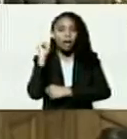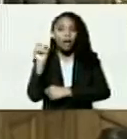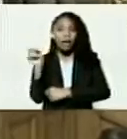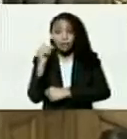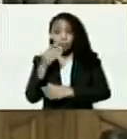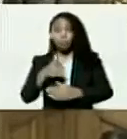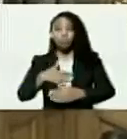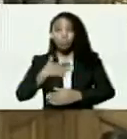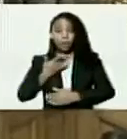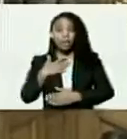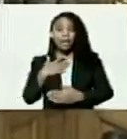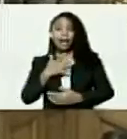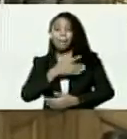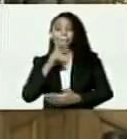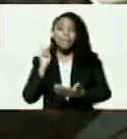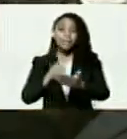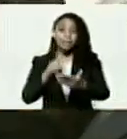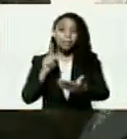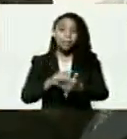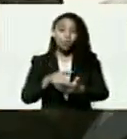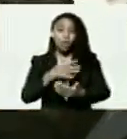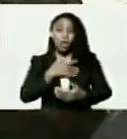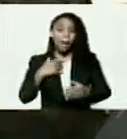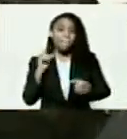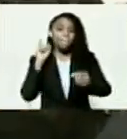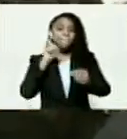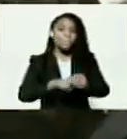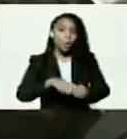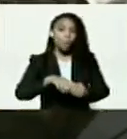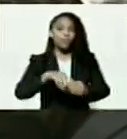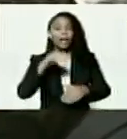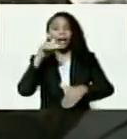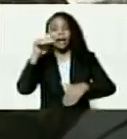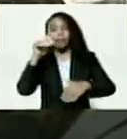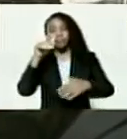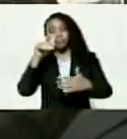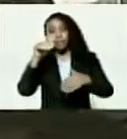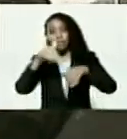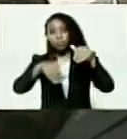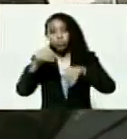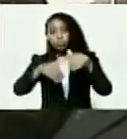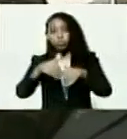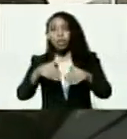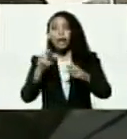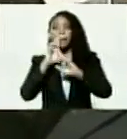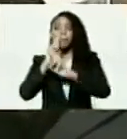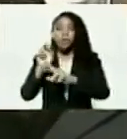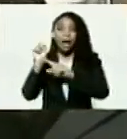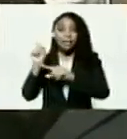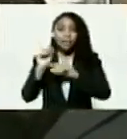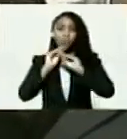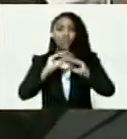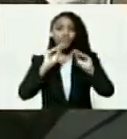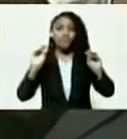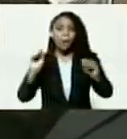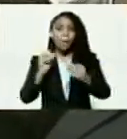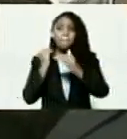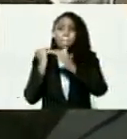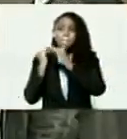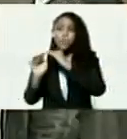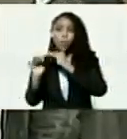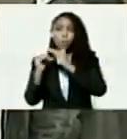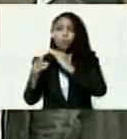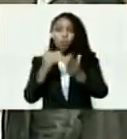ver, querer ser parte del Poder Electoral y respondieron a esta convocatoria, enviaron